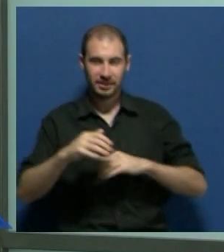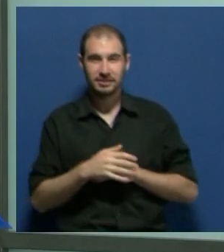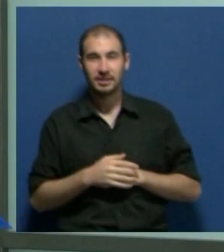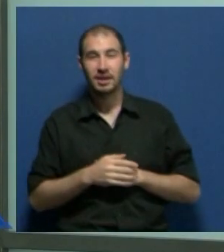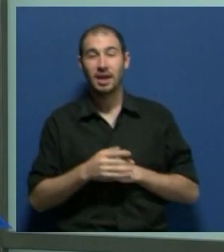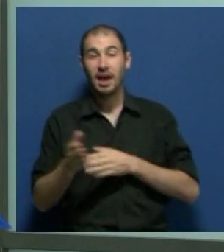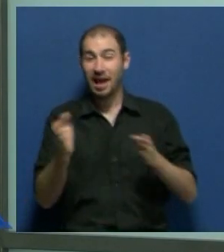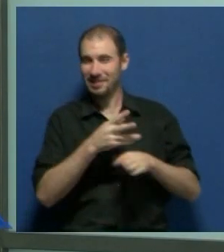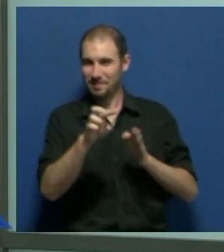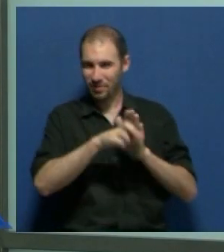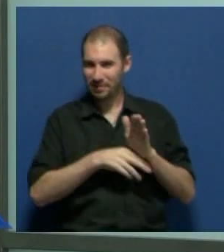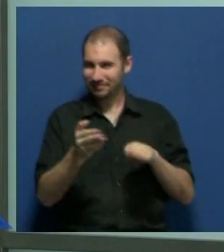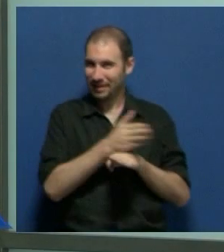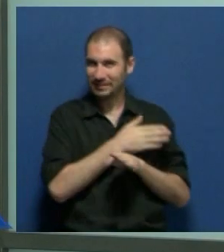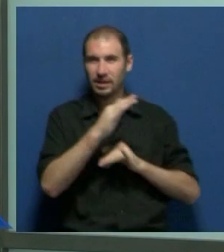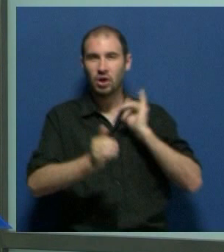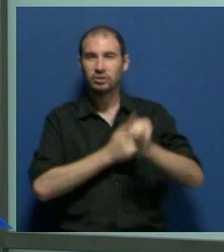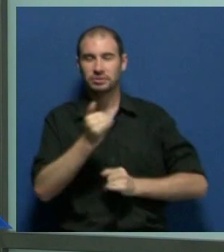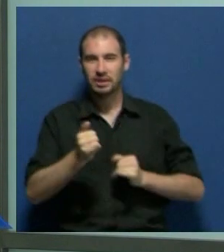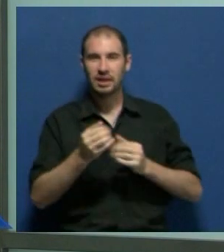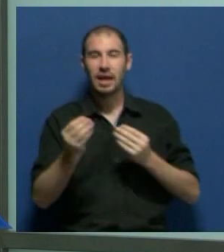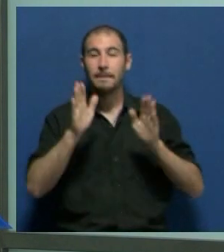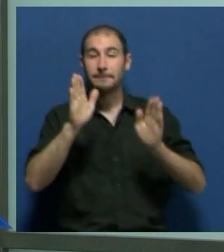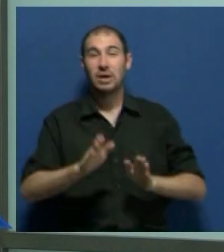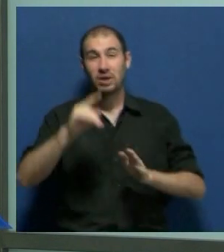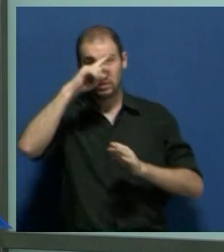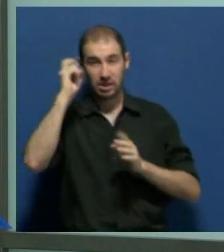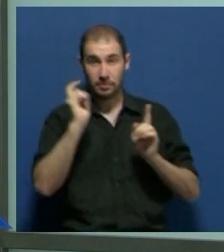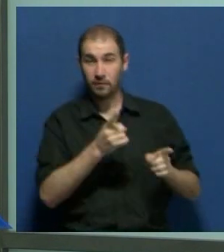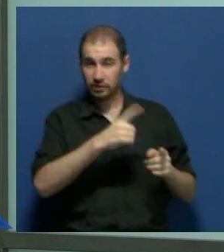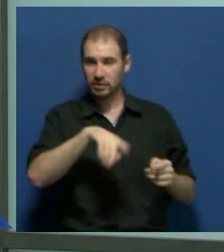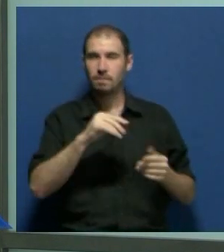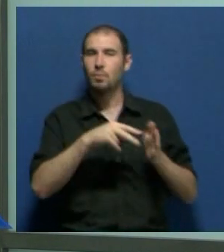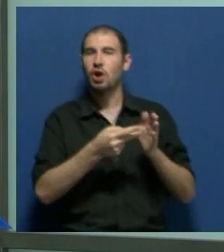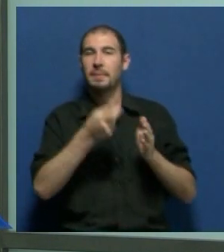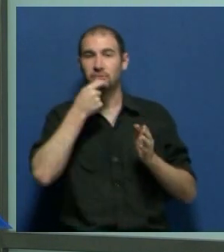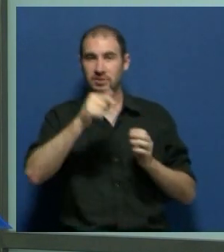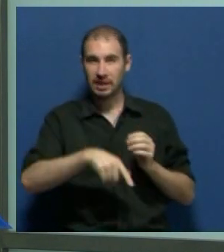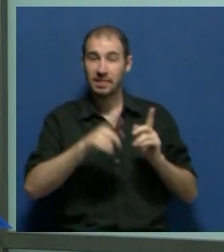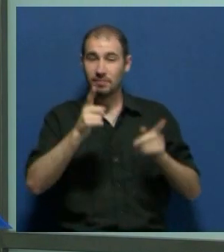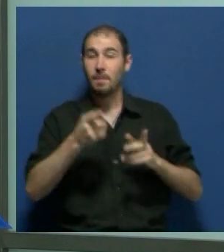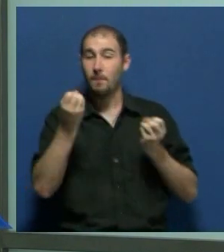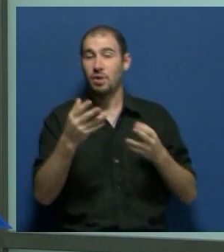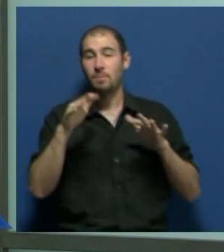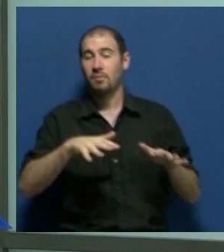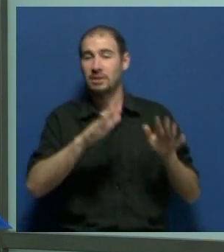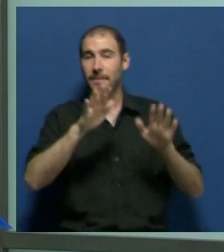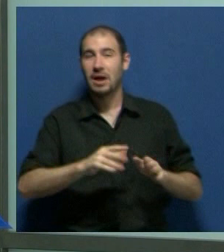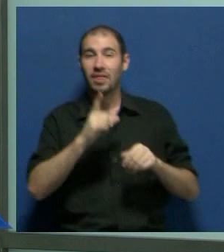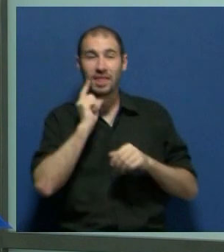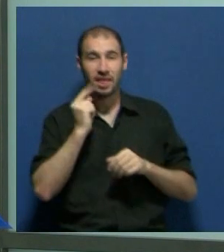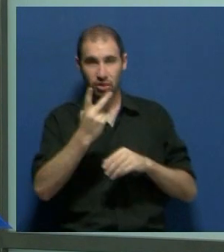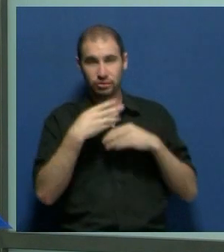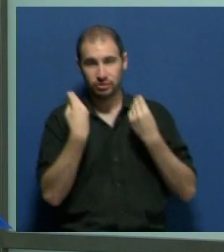noticias al principio del programa cuando abordábamos lo que era el paro nacional docente, su impacto en la provincia de Mendoza por la movilización y el paro de 48